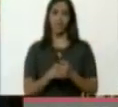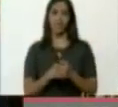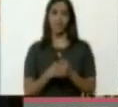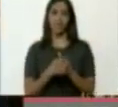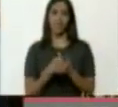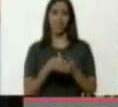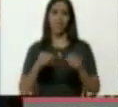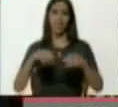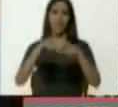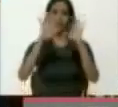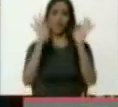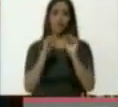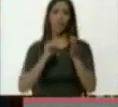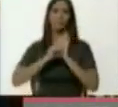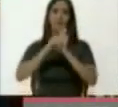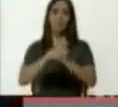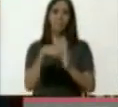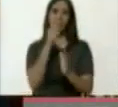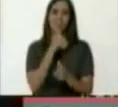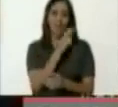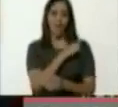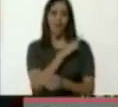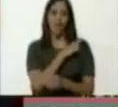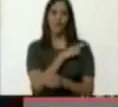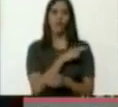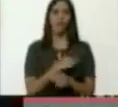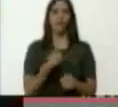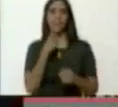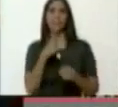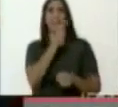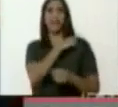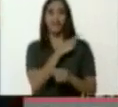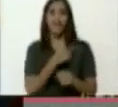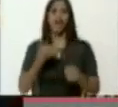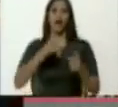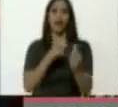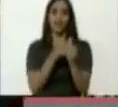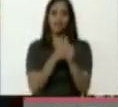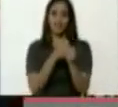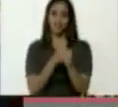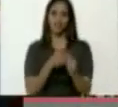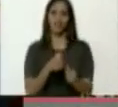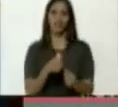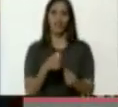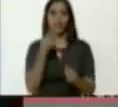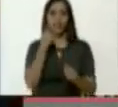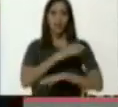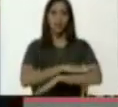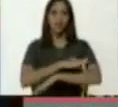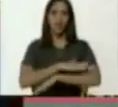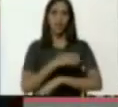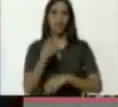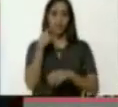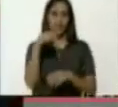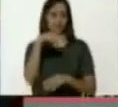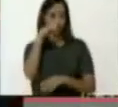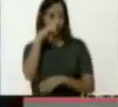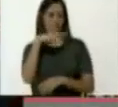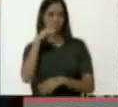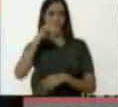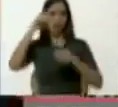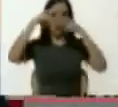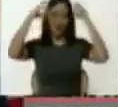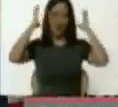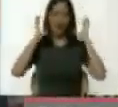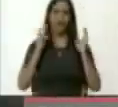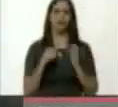simbólico. ¿Quién es el jefe y quién sigue todavía siendo el jefe aunque esté detrás de escena? Vean cómo se porta y cómo mira Guaidó a Ramos Aluc.